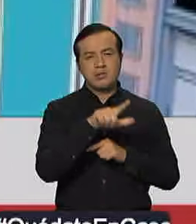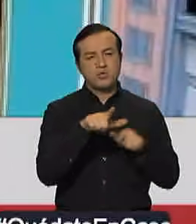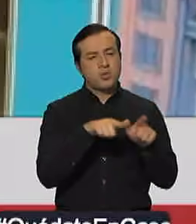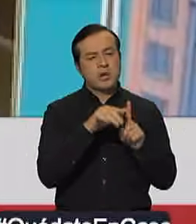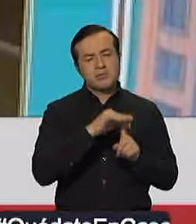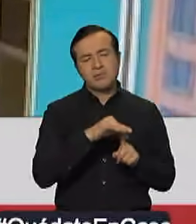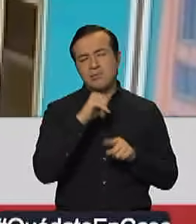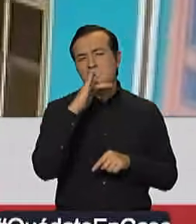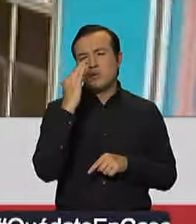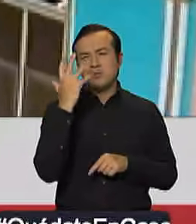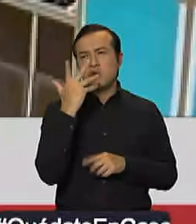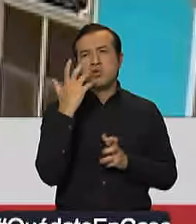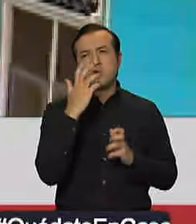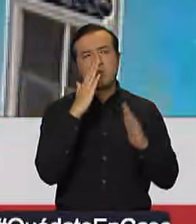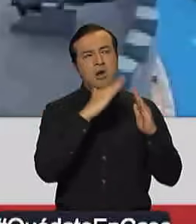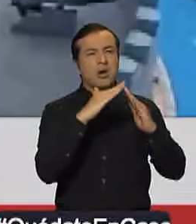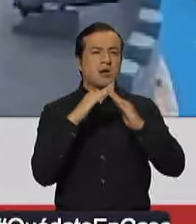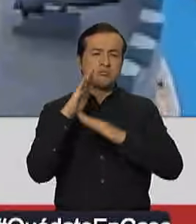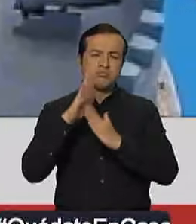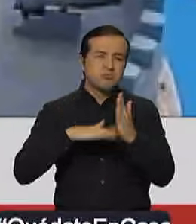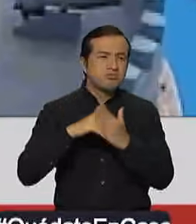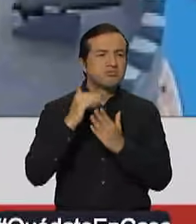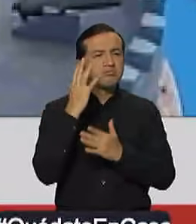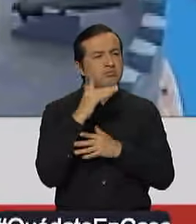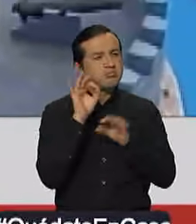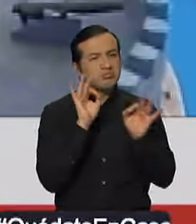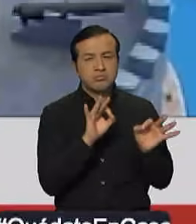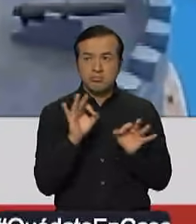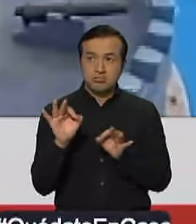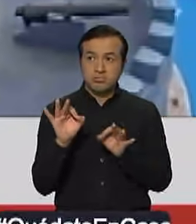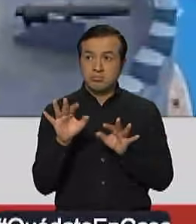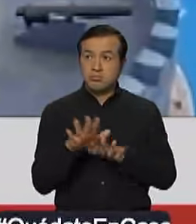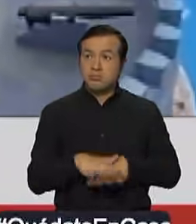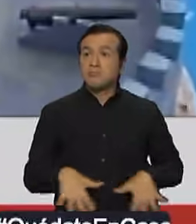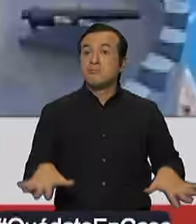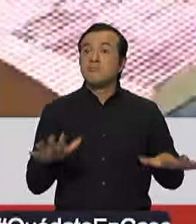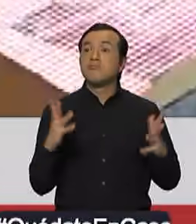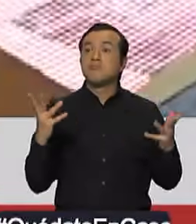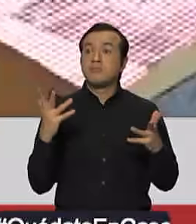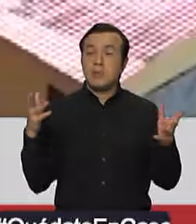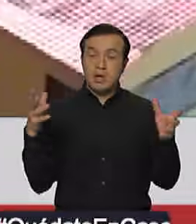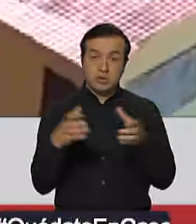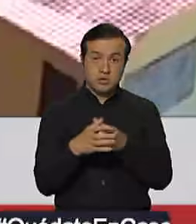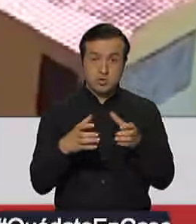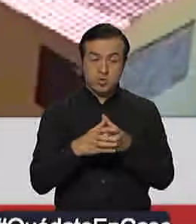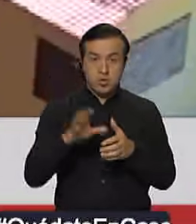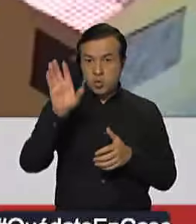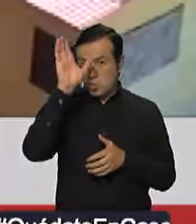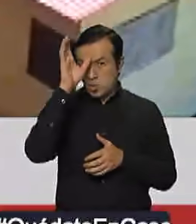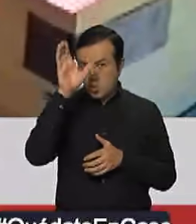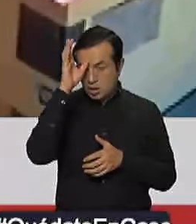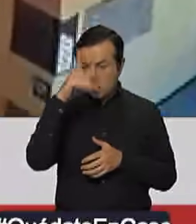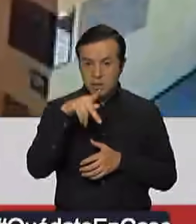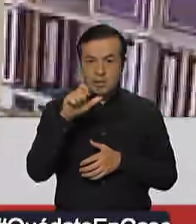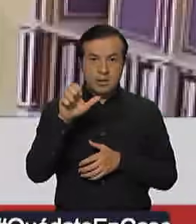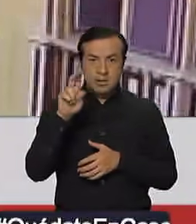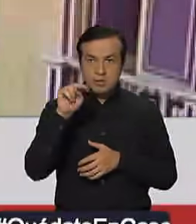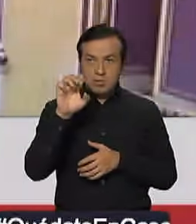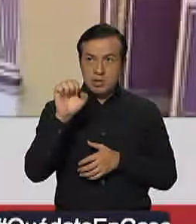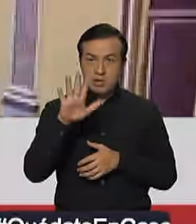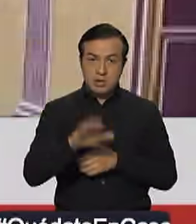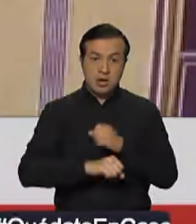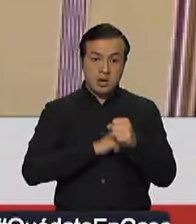rincones más emblemáticos de la Perla del Pacífico. En el mismo, fundó la Asociación Cultural Las Peñas, declarado